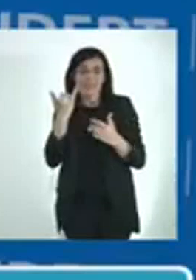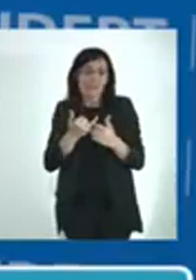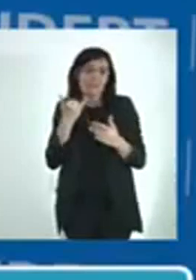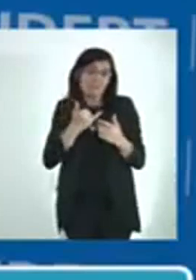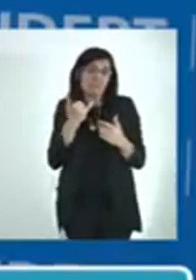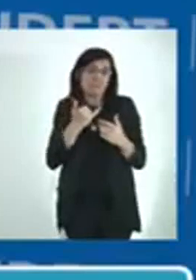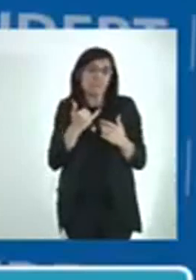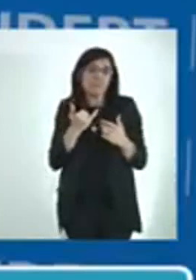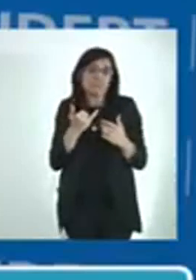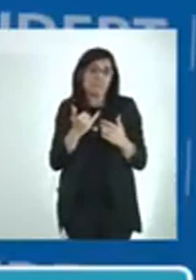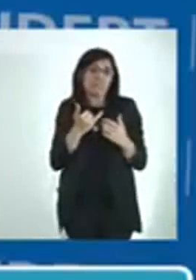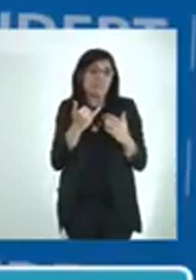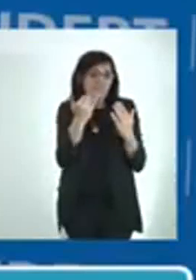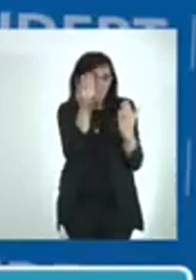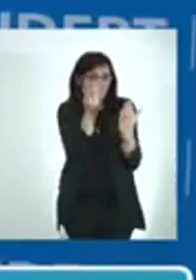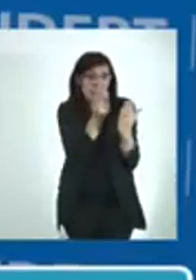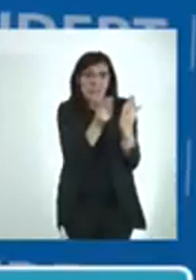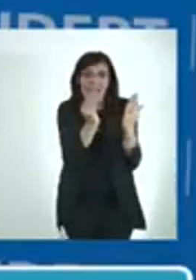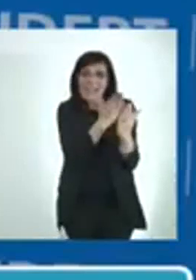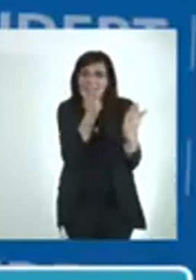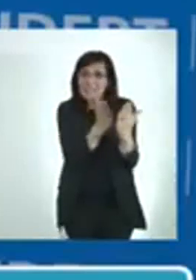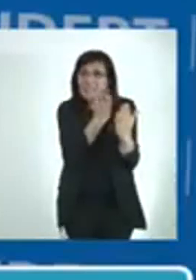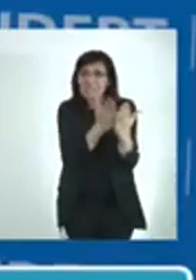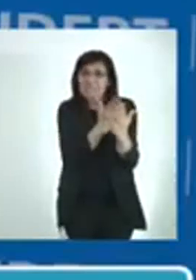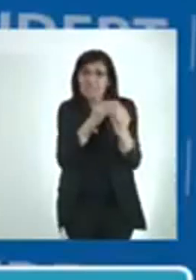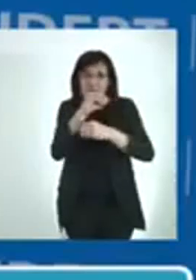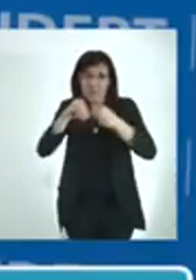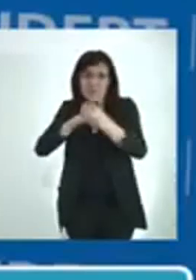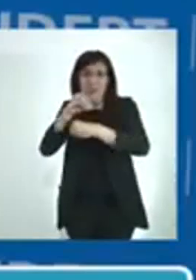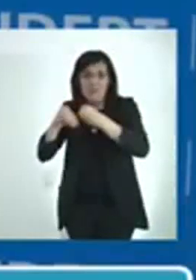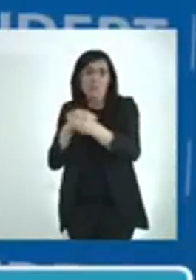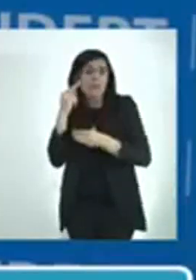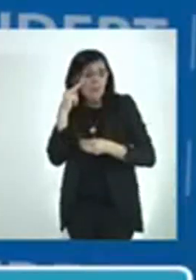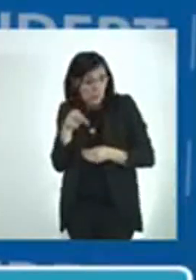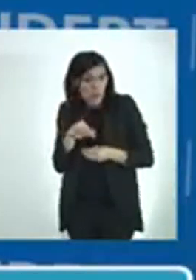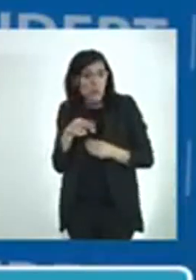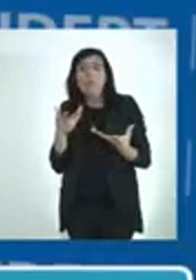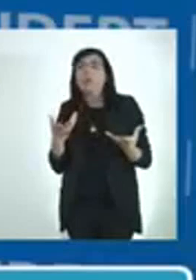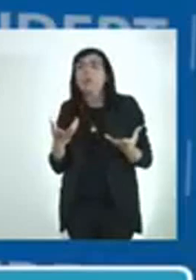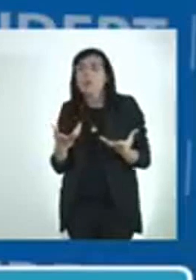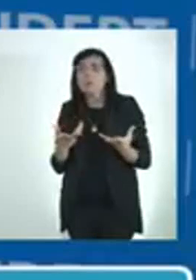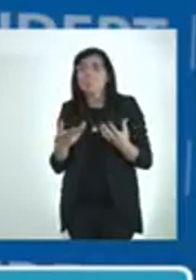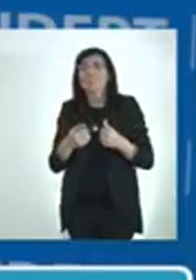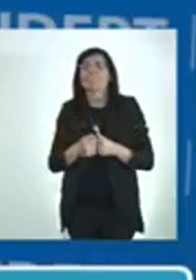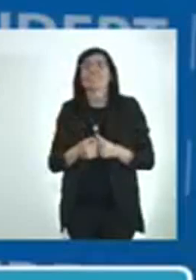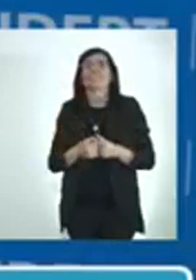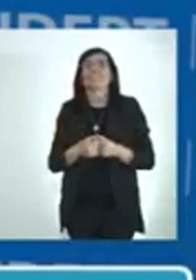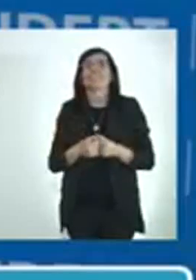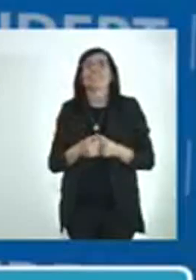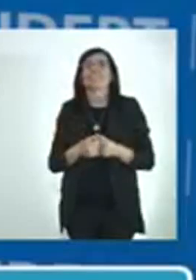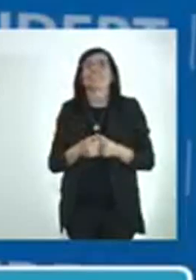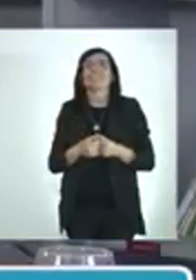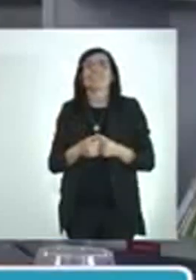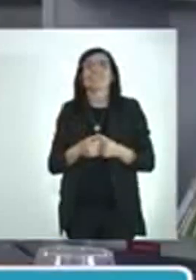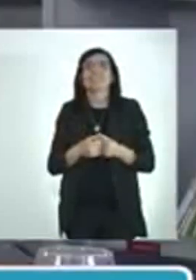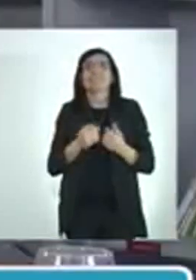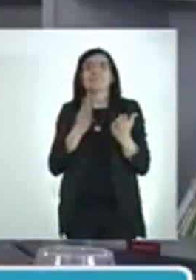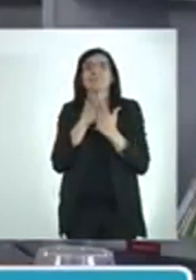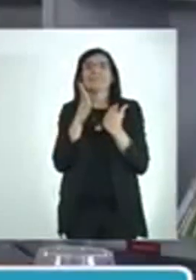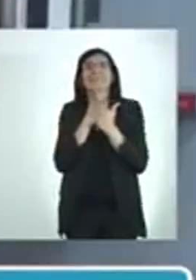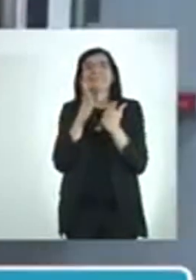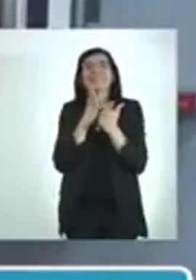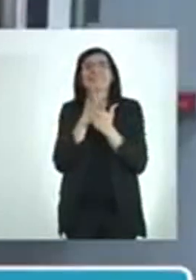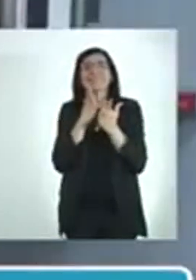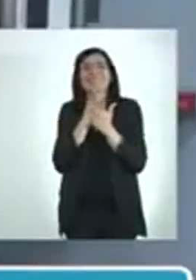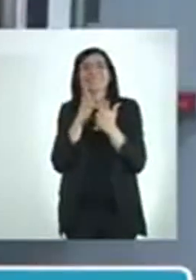Contenidos y materiales diseñados incluso hasta para hablar con la familia, digamos, sí. Para pensar ESI en familia, de hecho se llama el contenido. Siempre, la recomendación siempre es